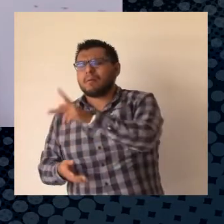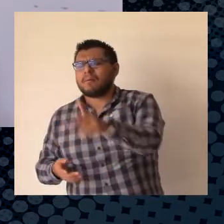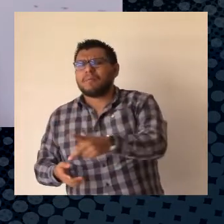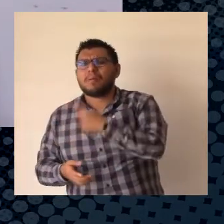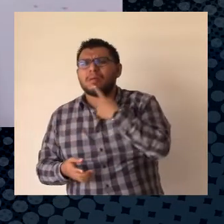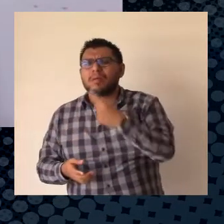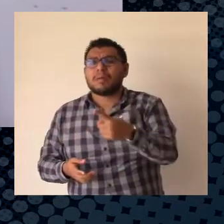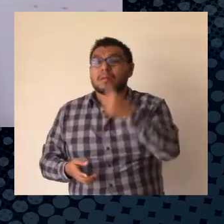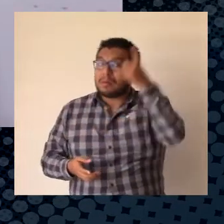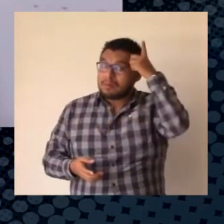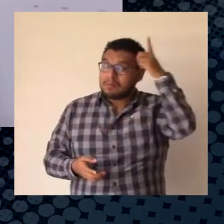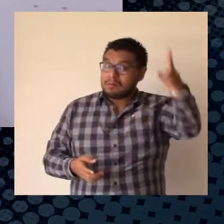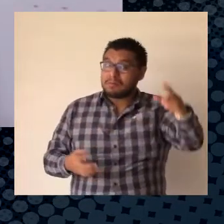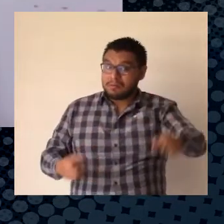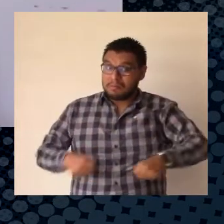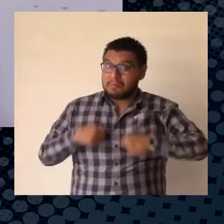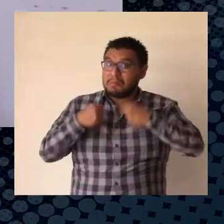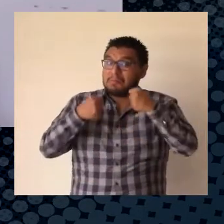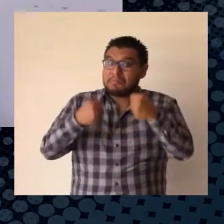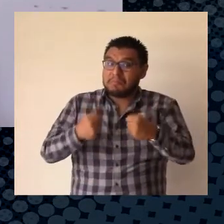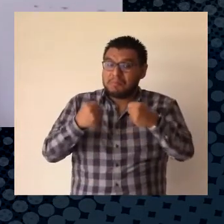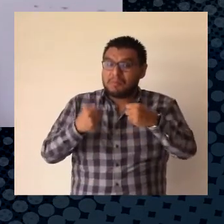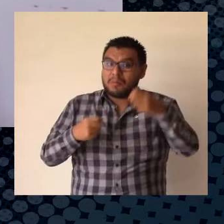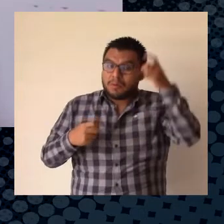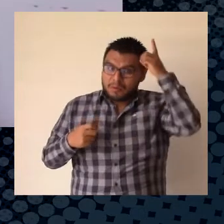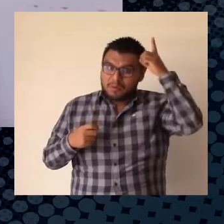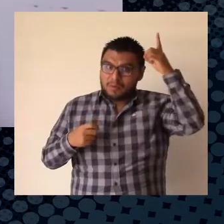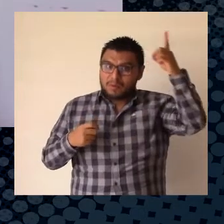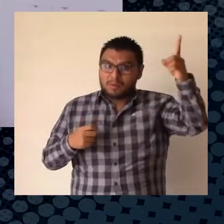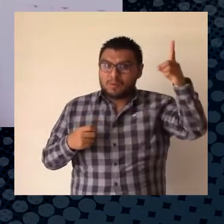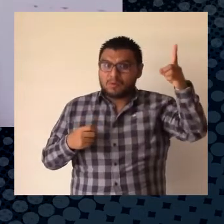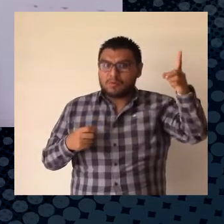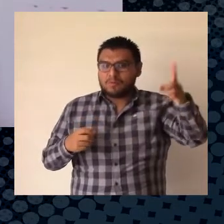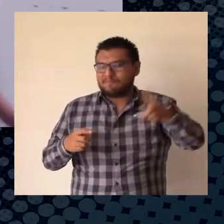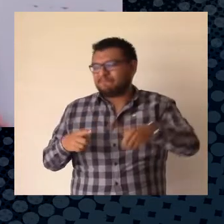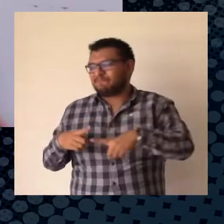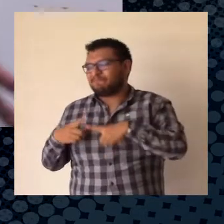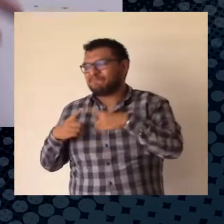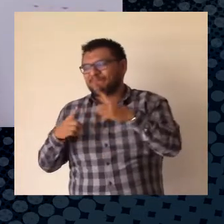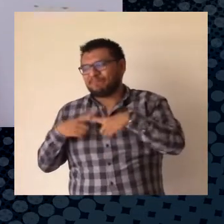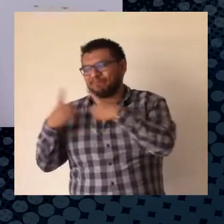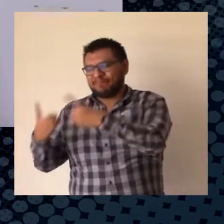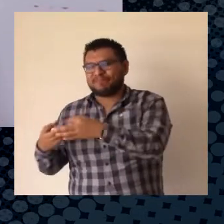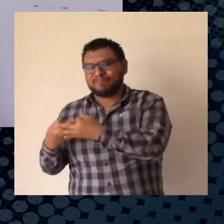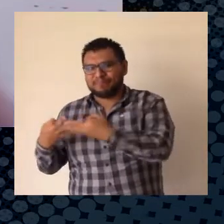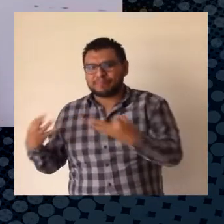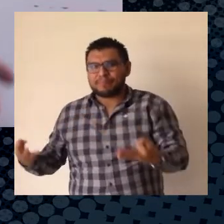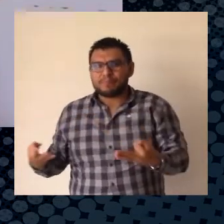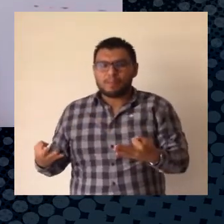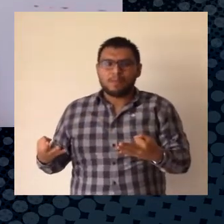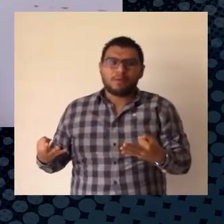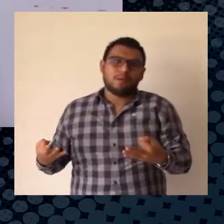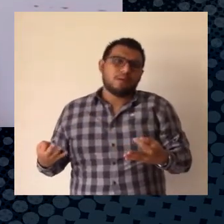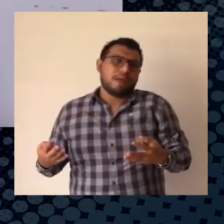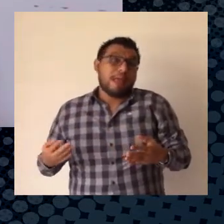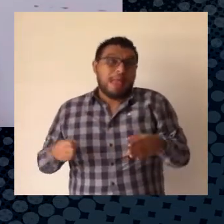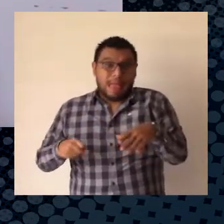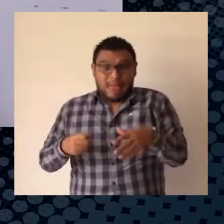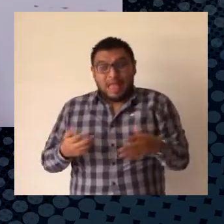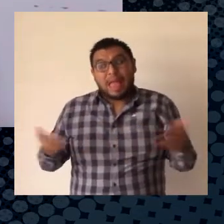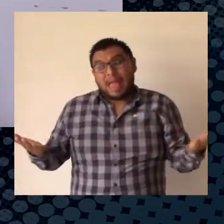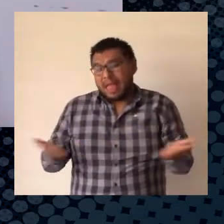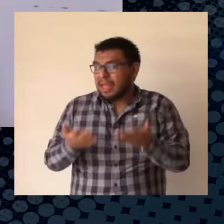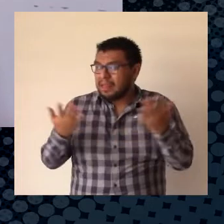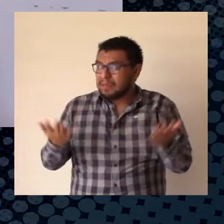nuestro Dios es más poderoso. Nuestro Dios nos puede dar a ese enemigo derrotado. No desmayéis, vamos,